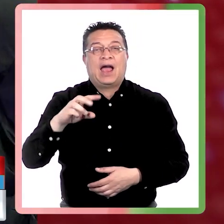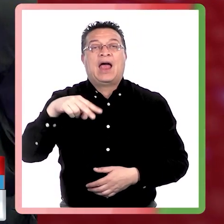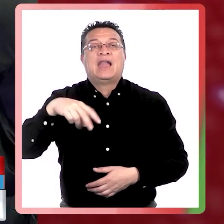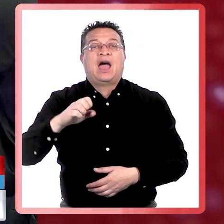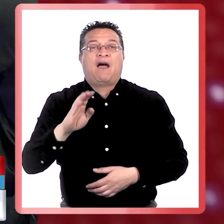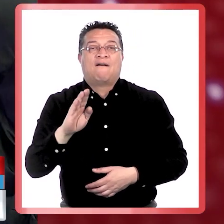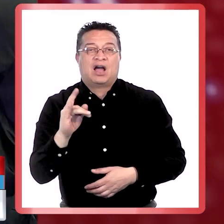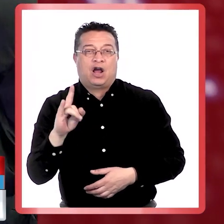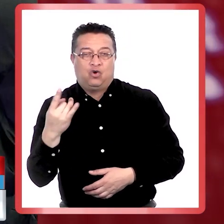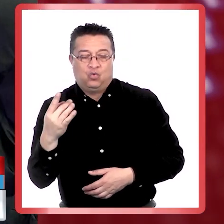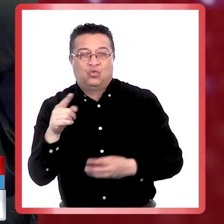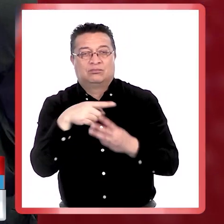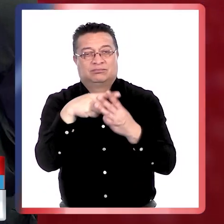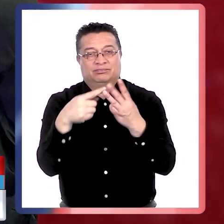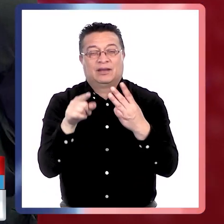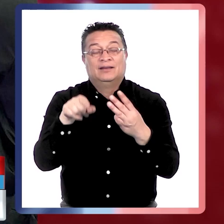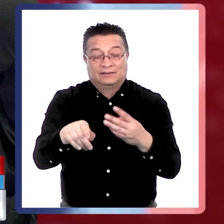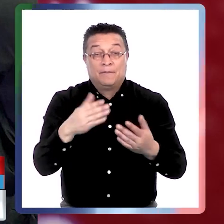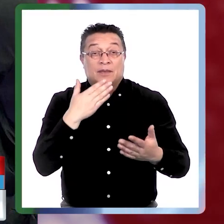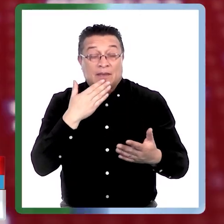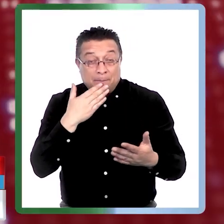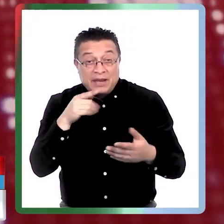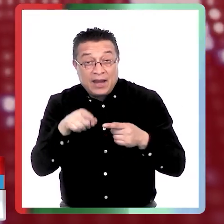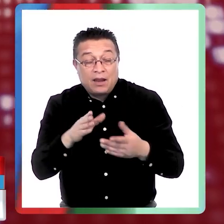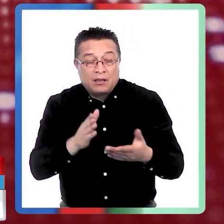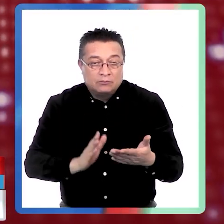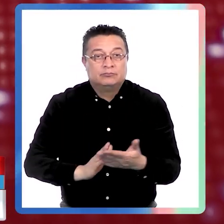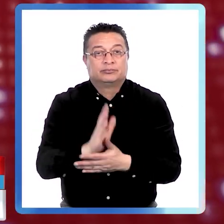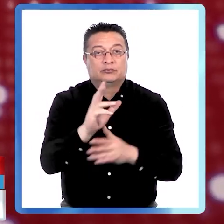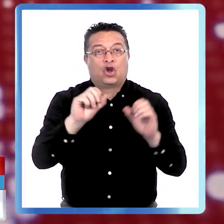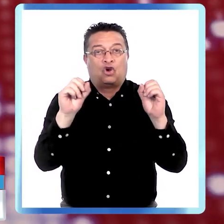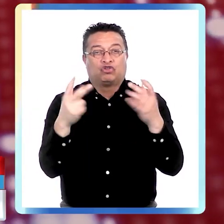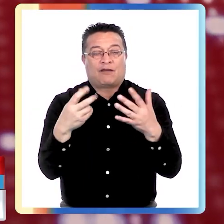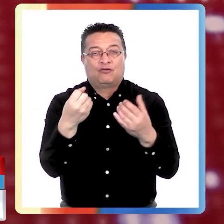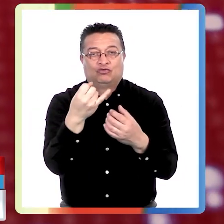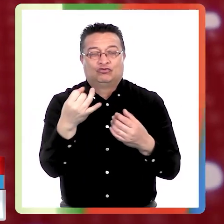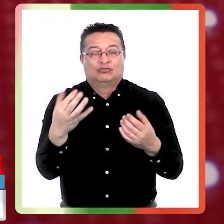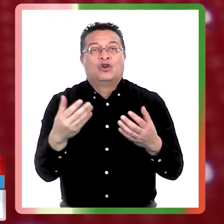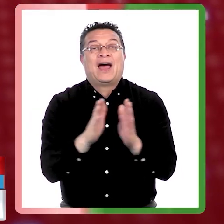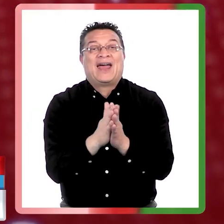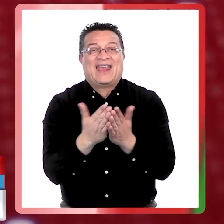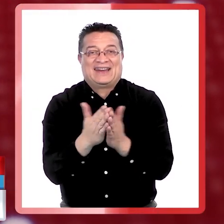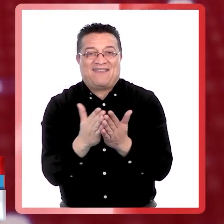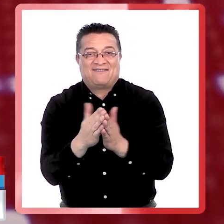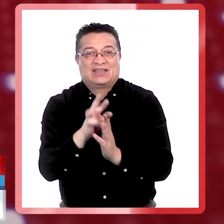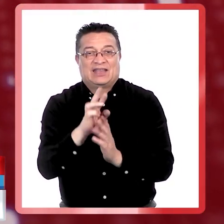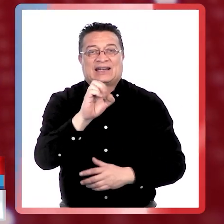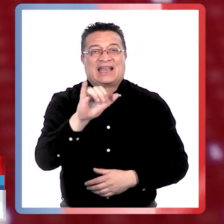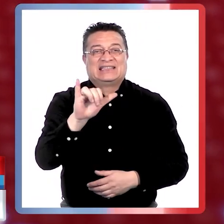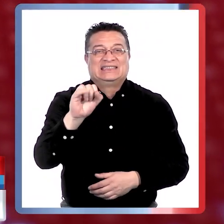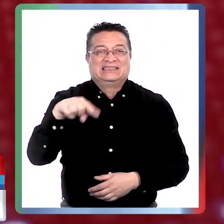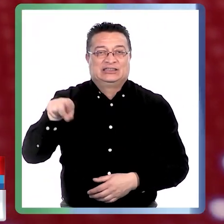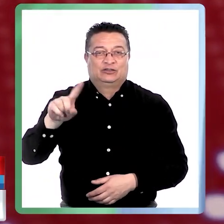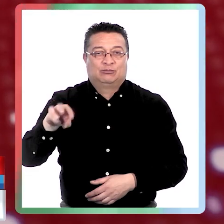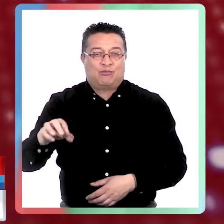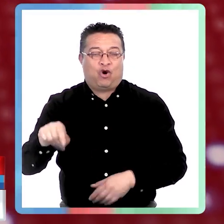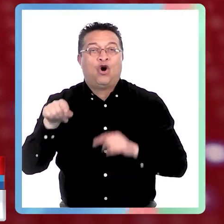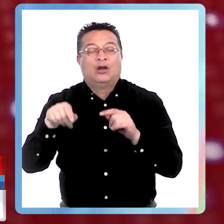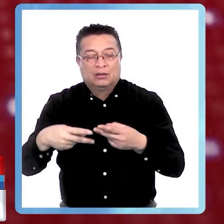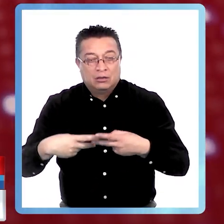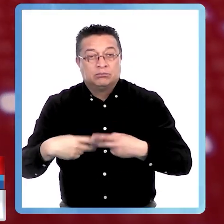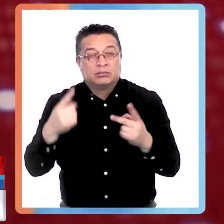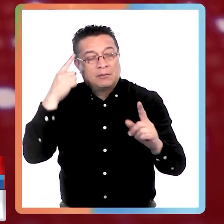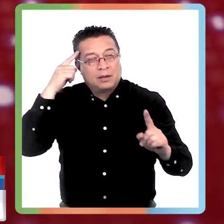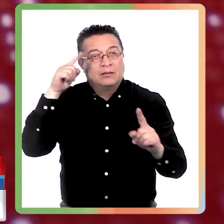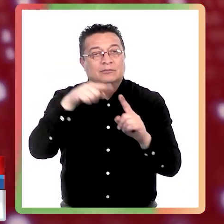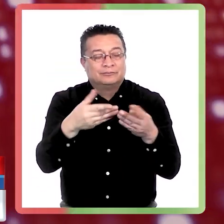Navalú Toledo. La inauguración será también la ocasión para el lanzamiento del octavo número de la revista Rayaísmo, edición que en esta